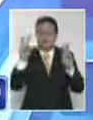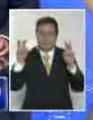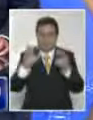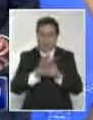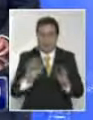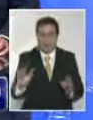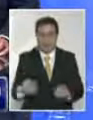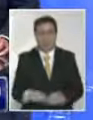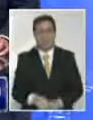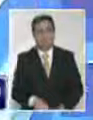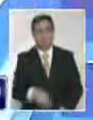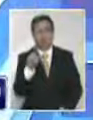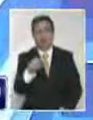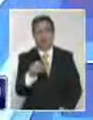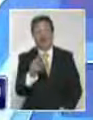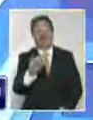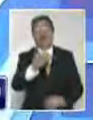sí.